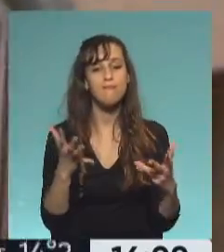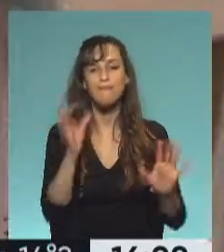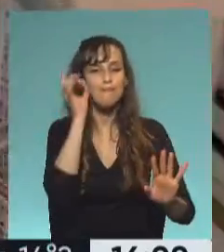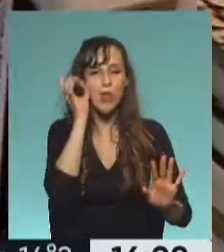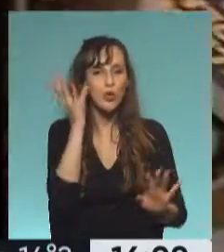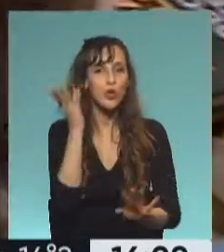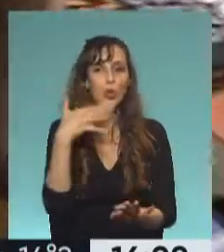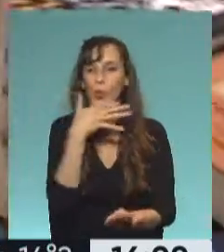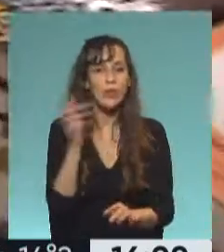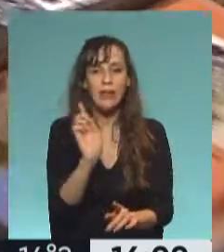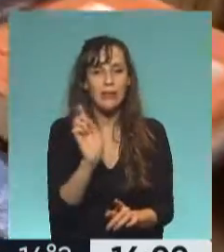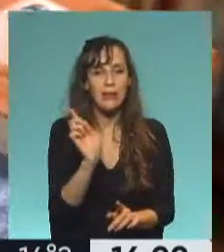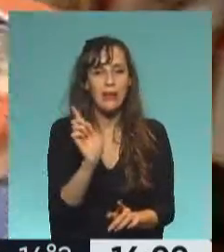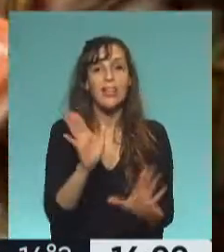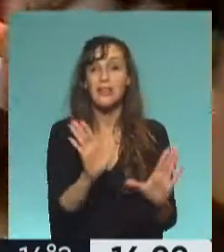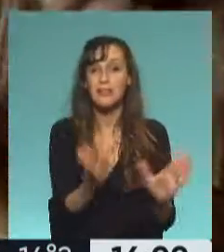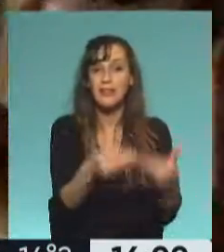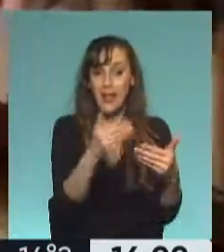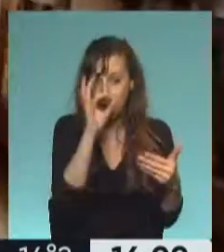Perdóname, no te entendí. Que nunca cerró, digo.